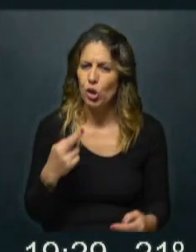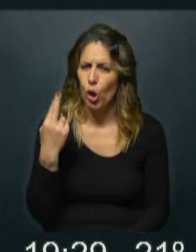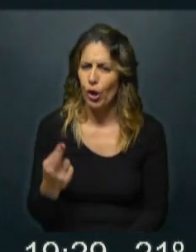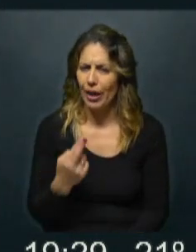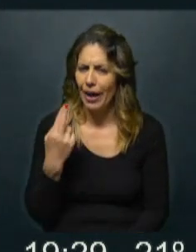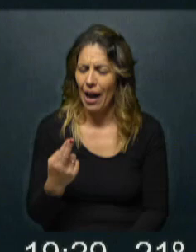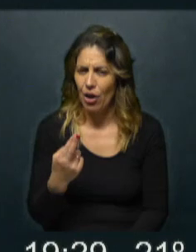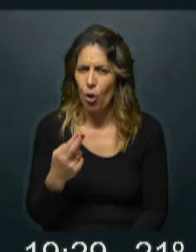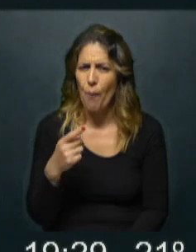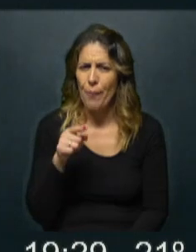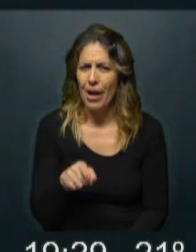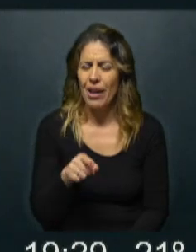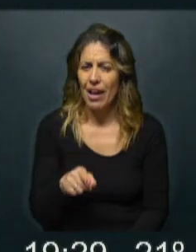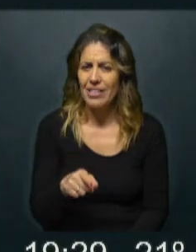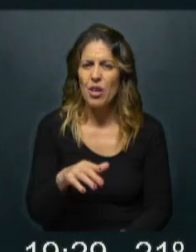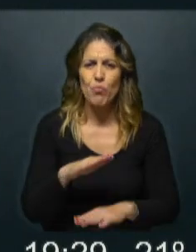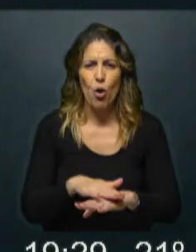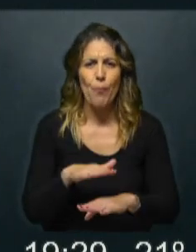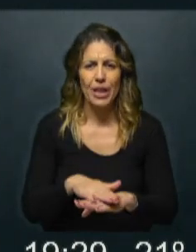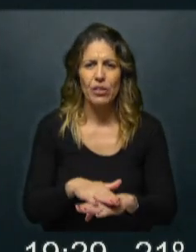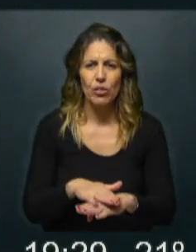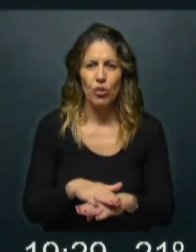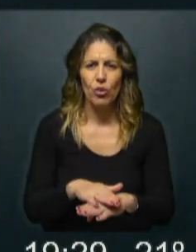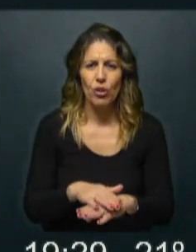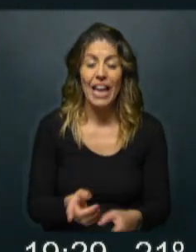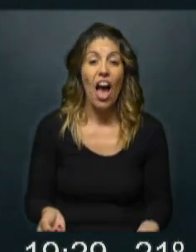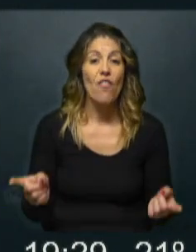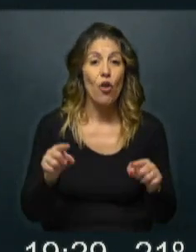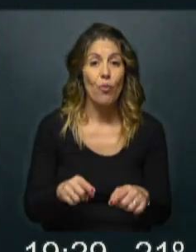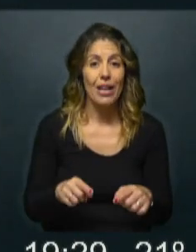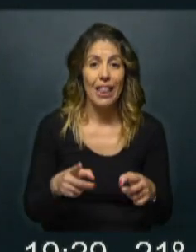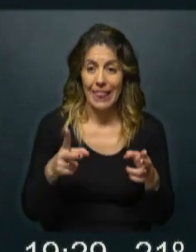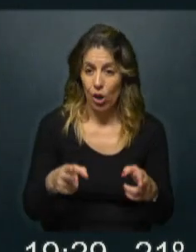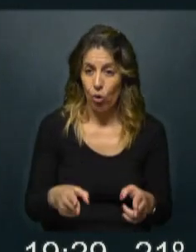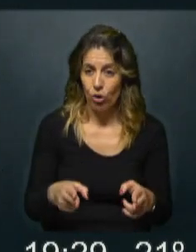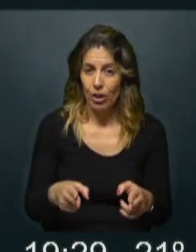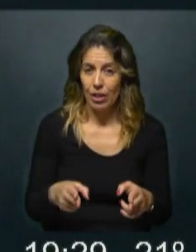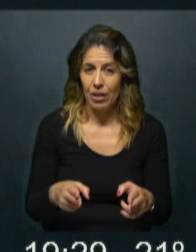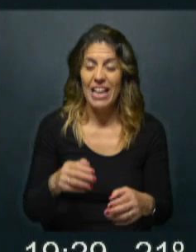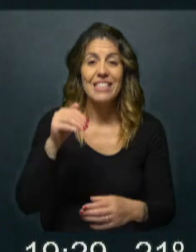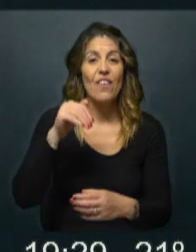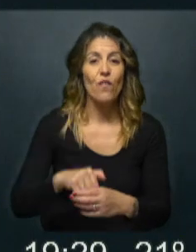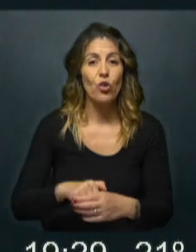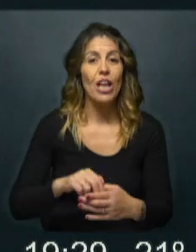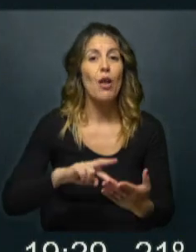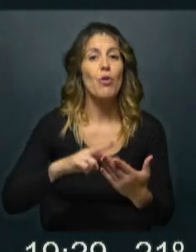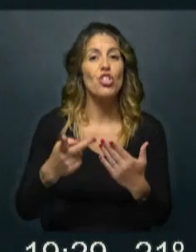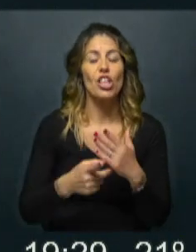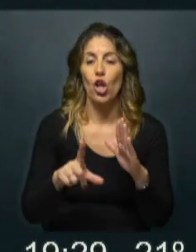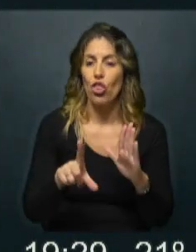digamos para para para esta para ese momento que es que al regreso el cuarto intermedio se vota el proyecto de ley